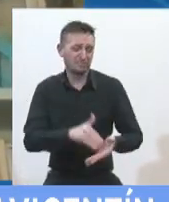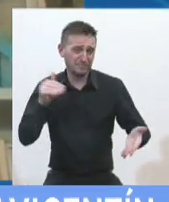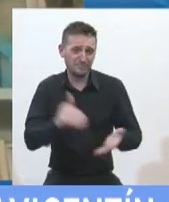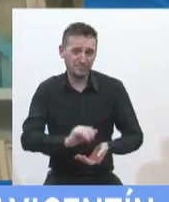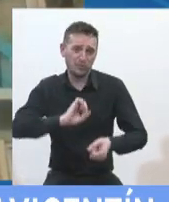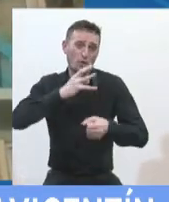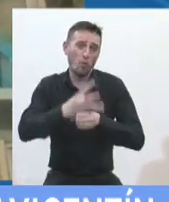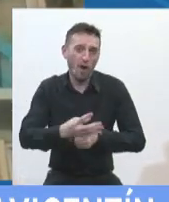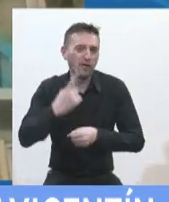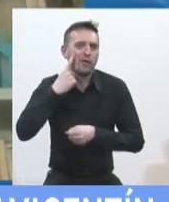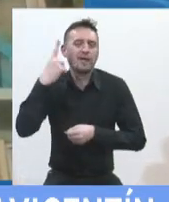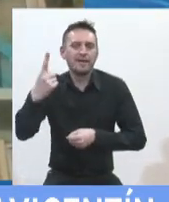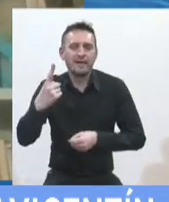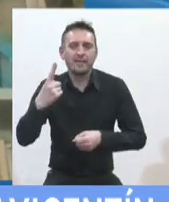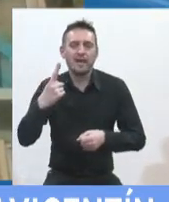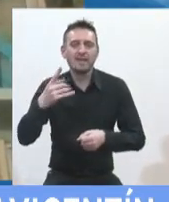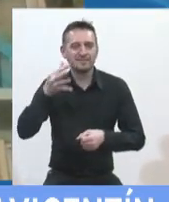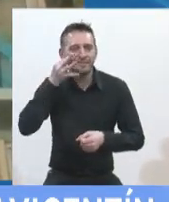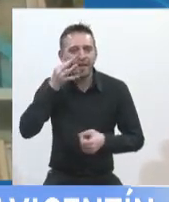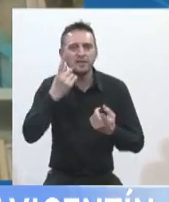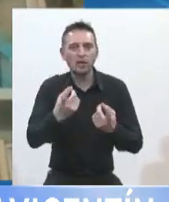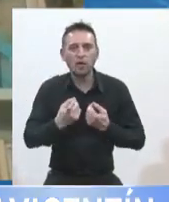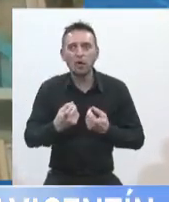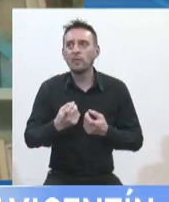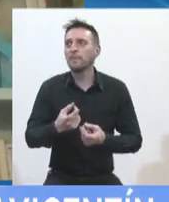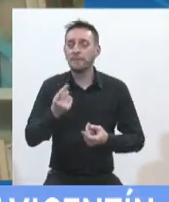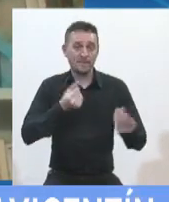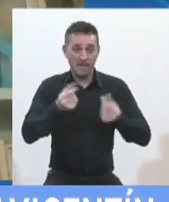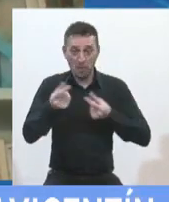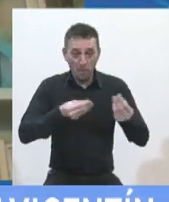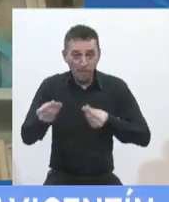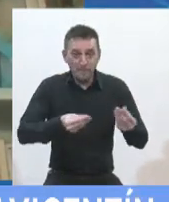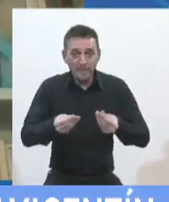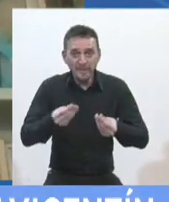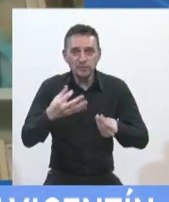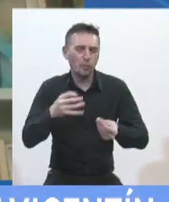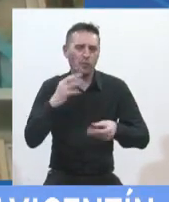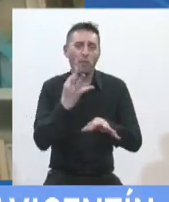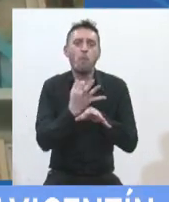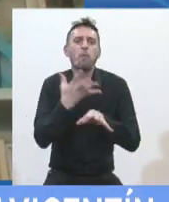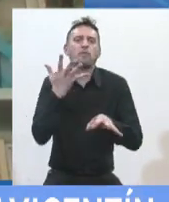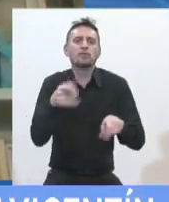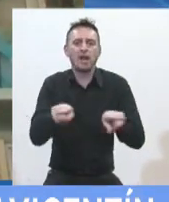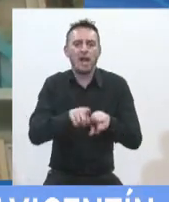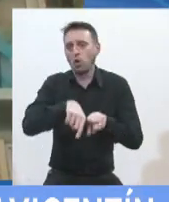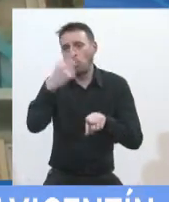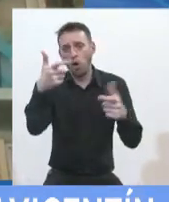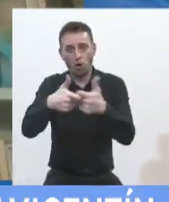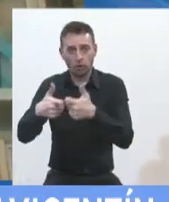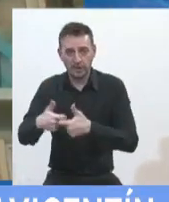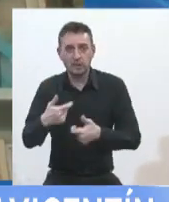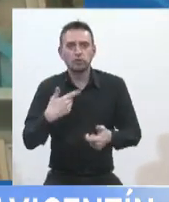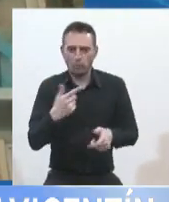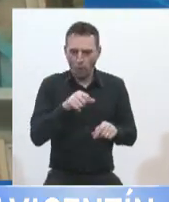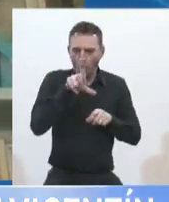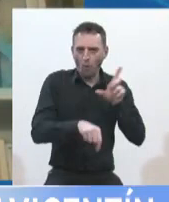cuarto la idea de prestó testigos miren atrás el precio testigo en un sector ser tan eficiente como los demás porque entonces uno puede